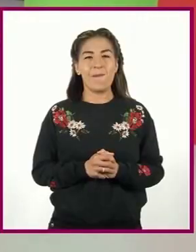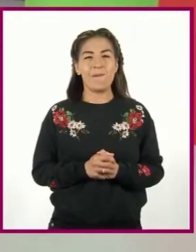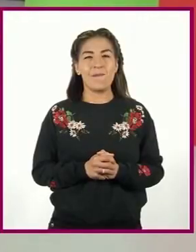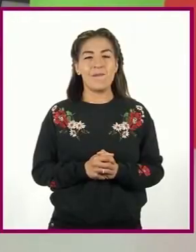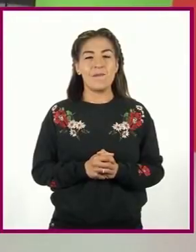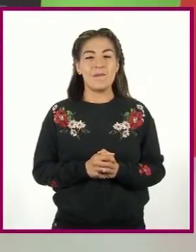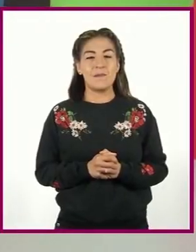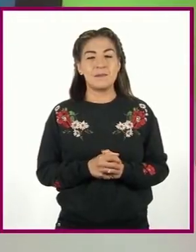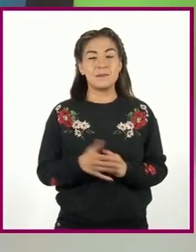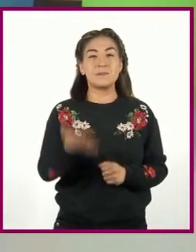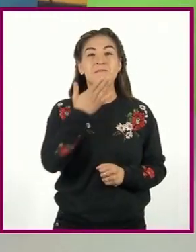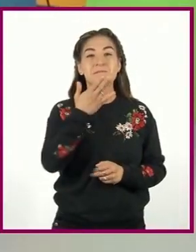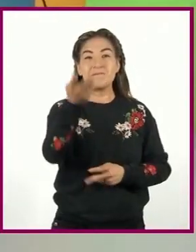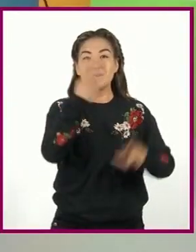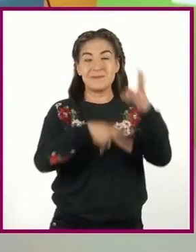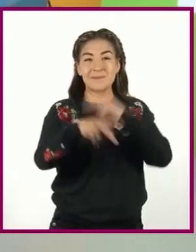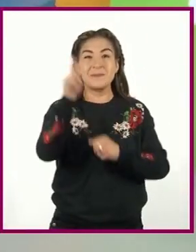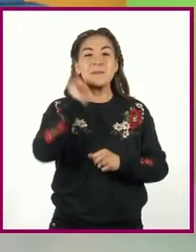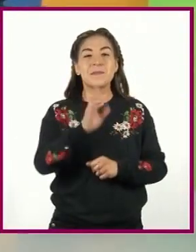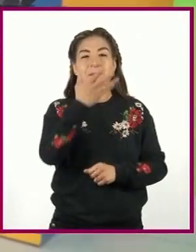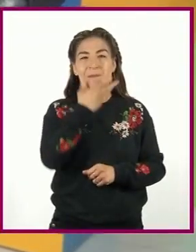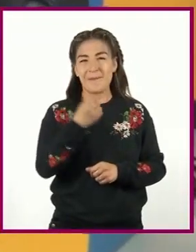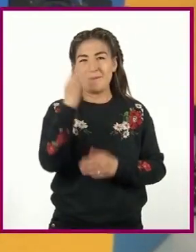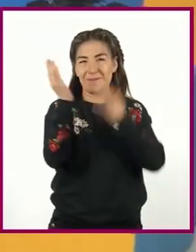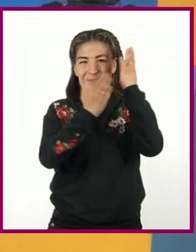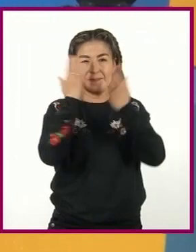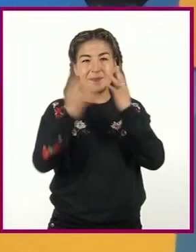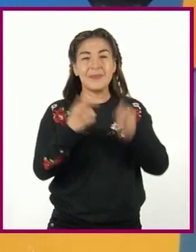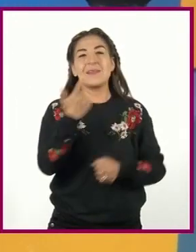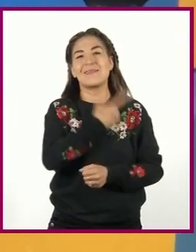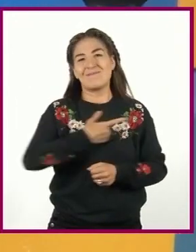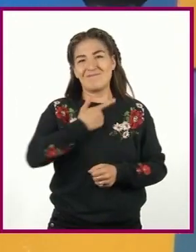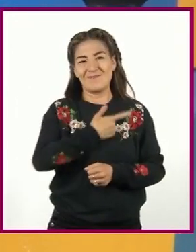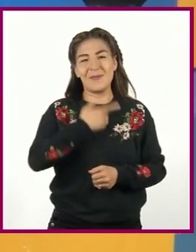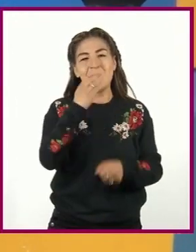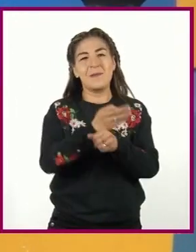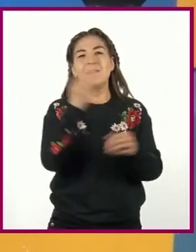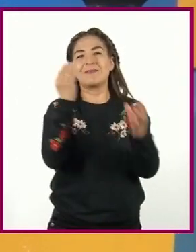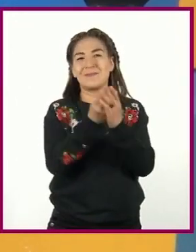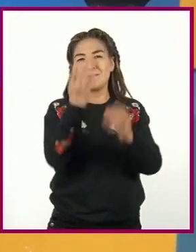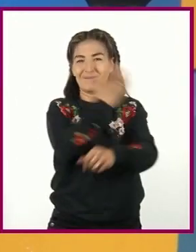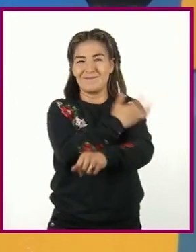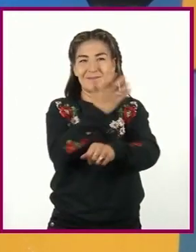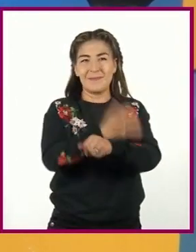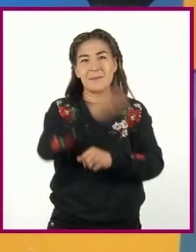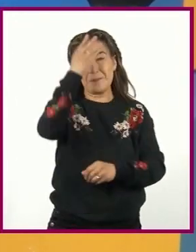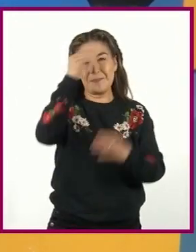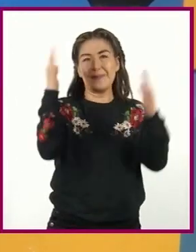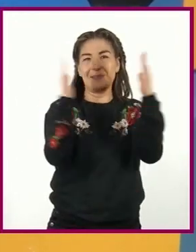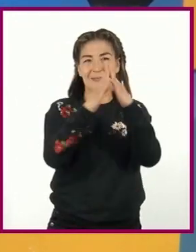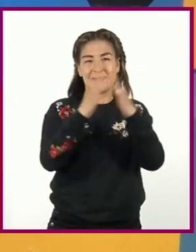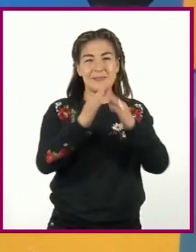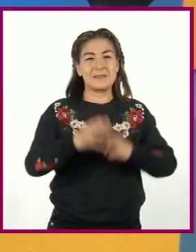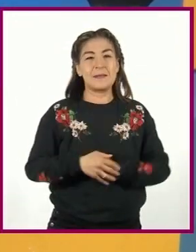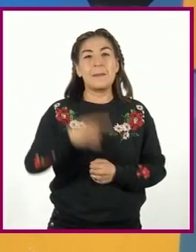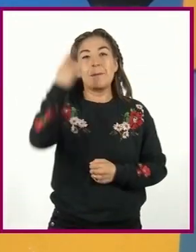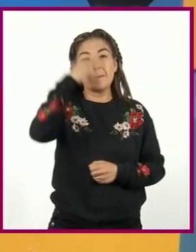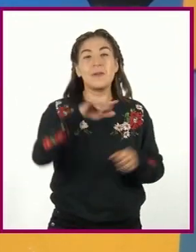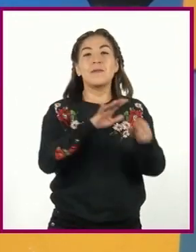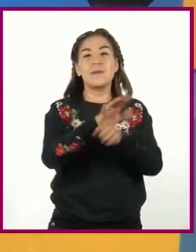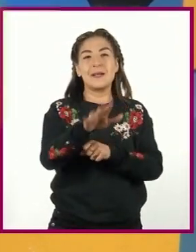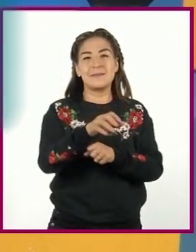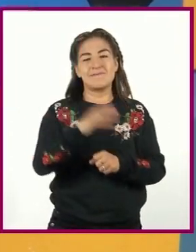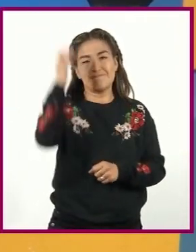Bienvenidas y bienvenidos estudiantes de secundaria. Me da mucho gusto que nos acompañen en esta sesión de Aprende en Casa para la asignatura